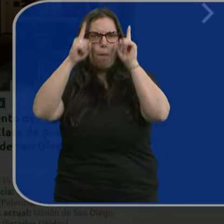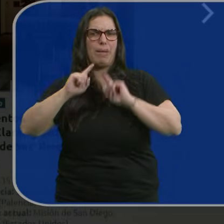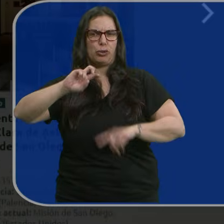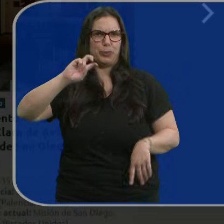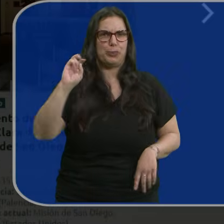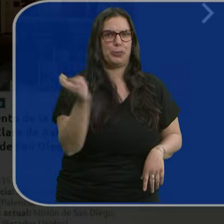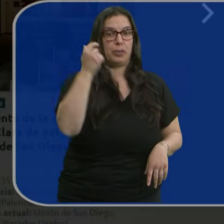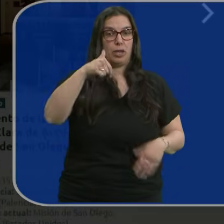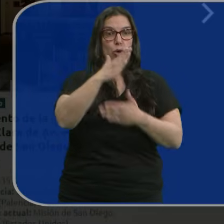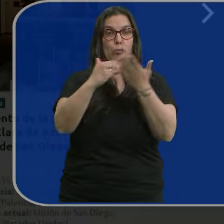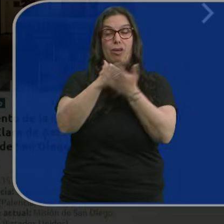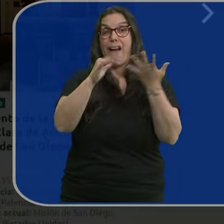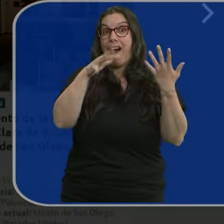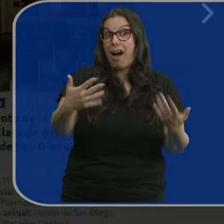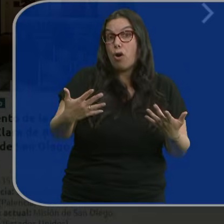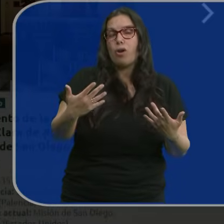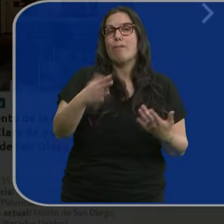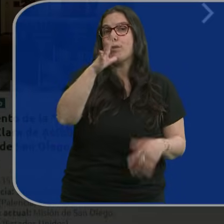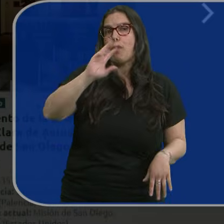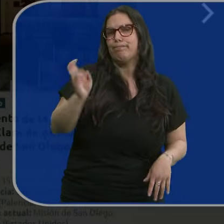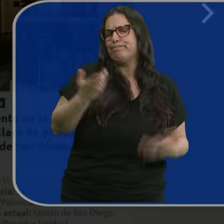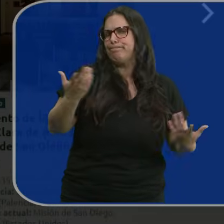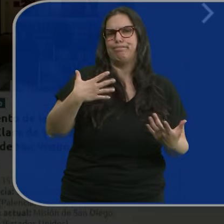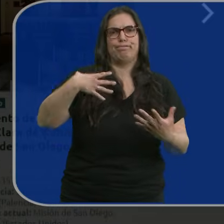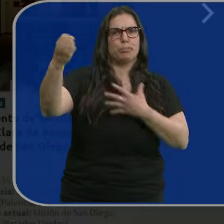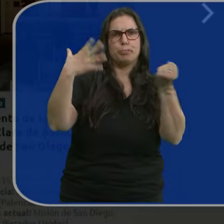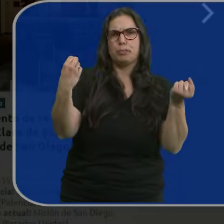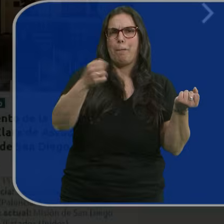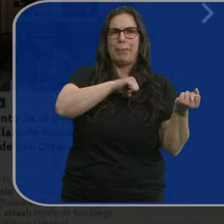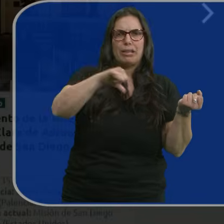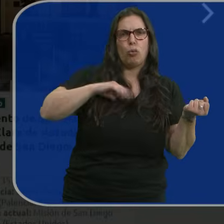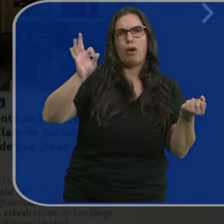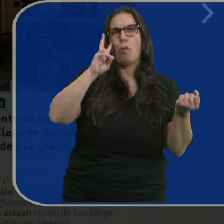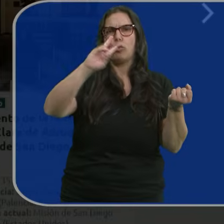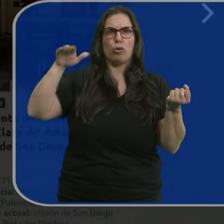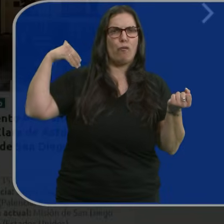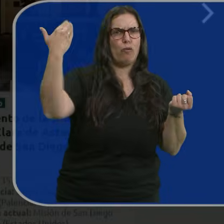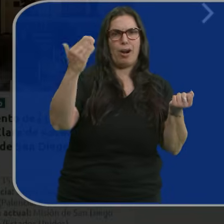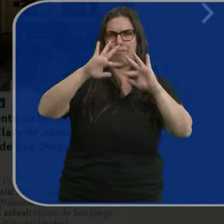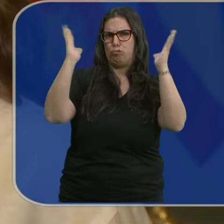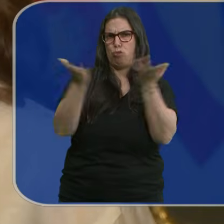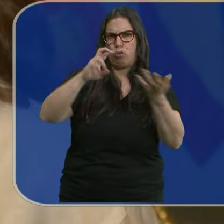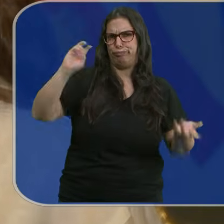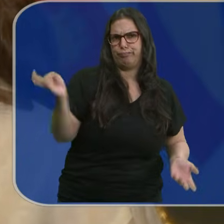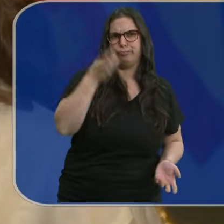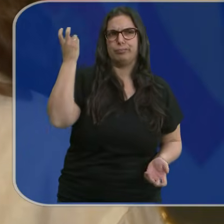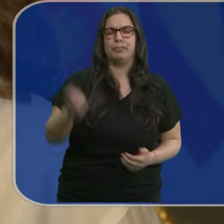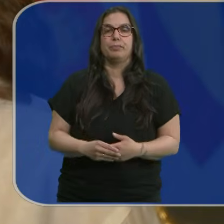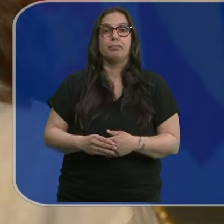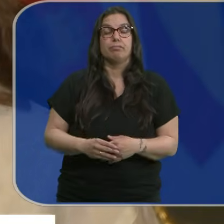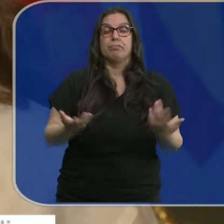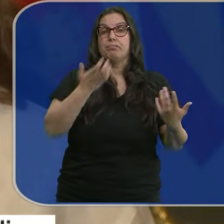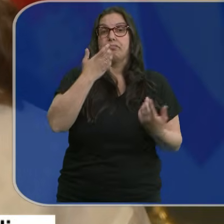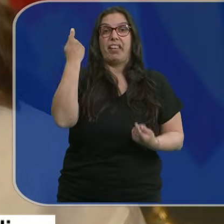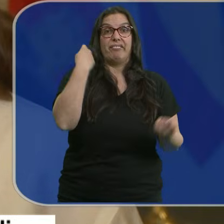comunidad, pero que hoy en día y por distintos motivos se encuentran en colecciones particulares o en museos de todo el mundo. En razón de